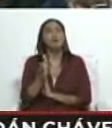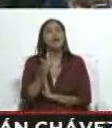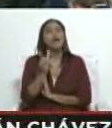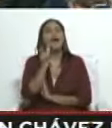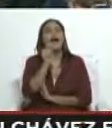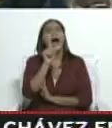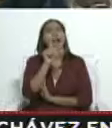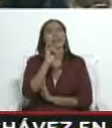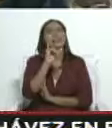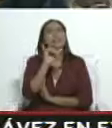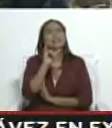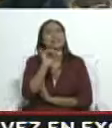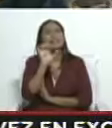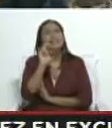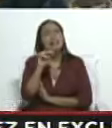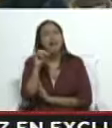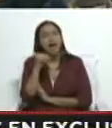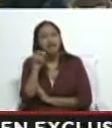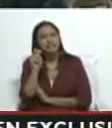Arepa.